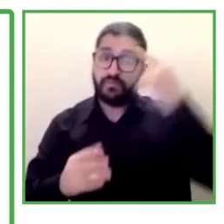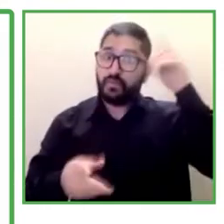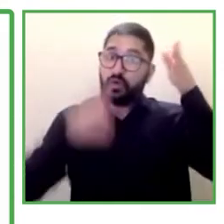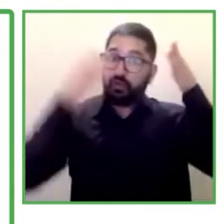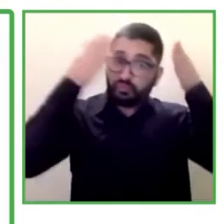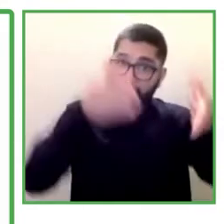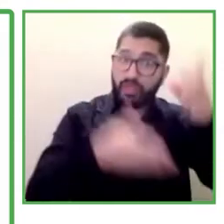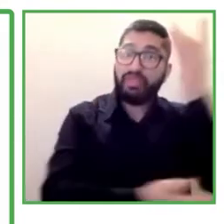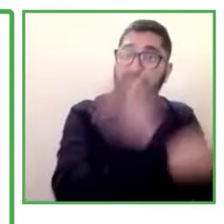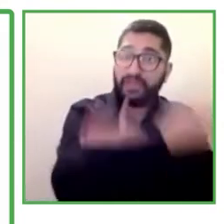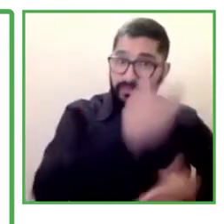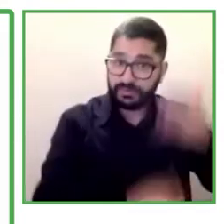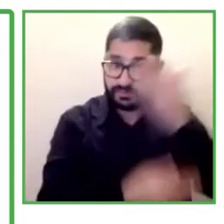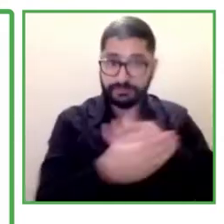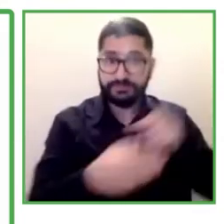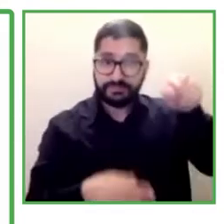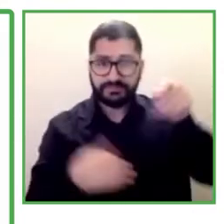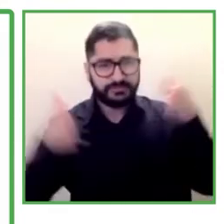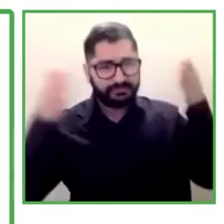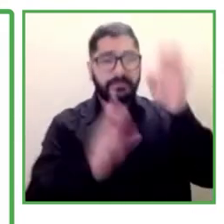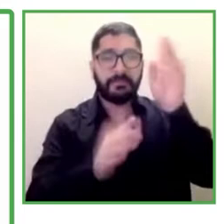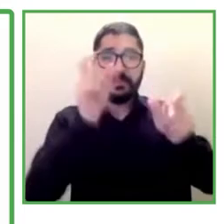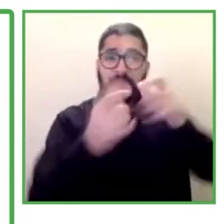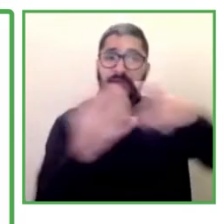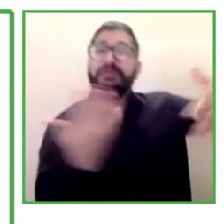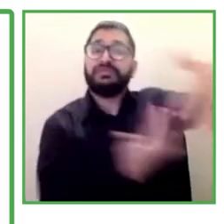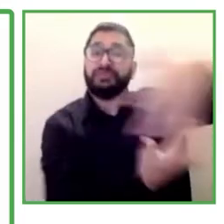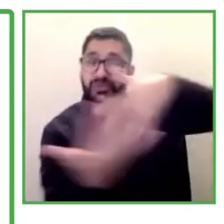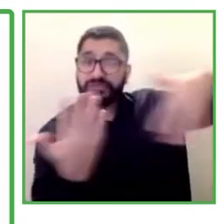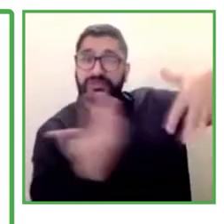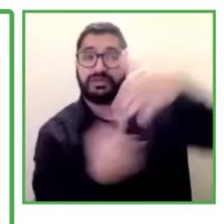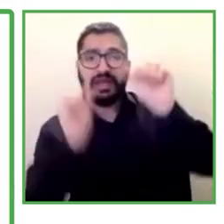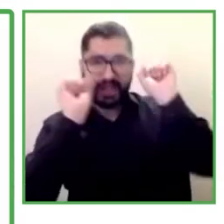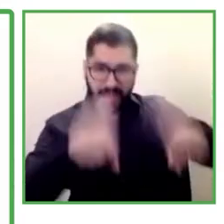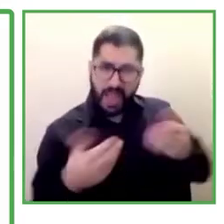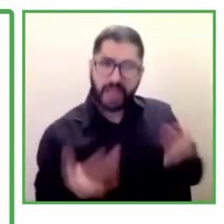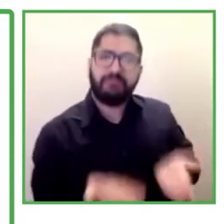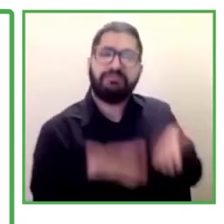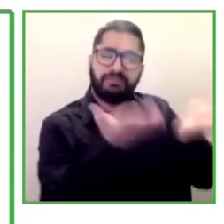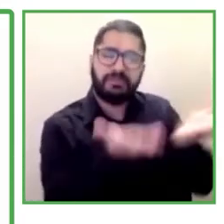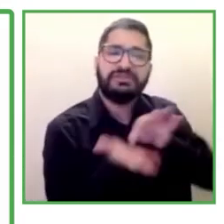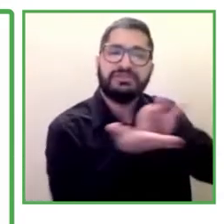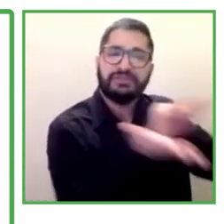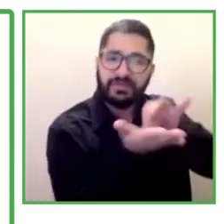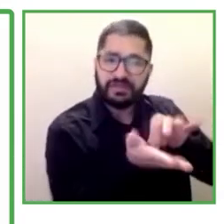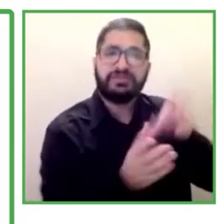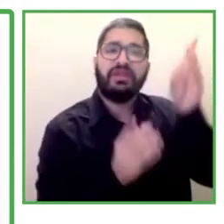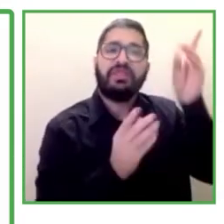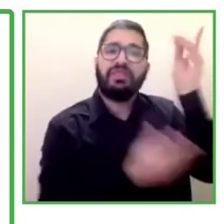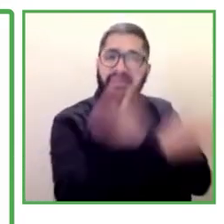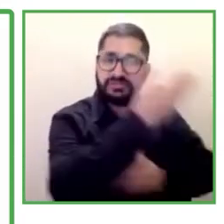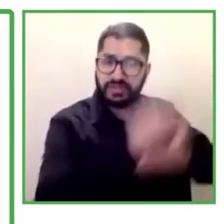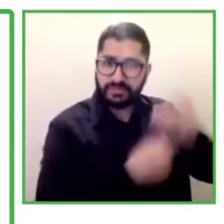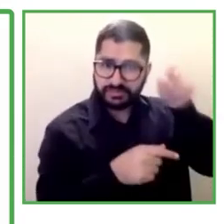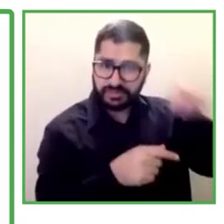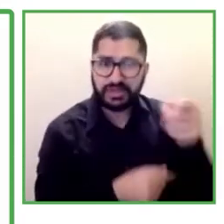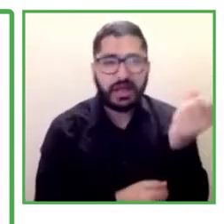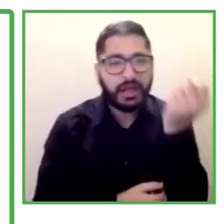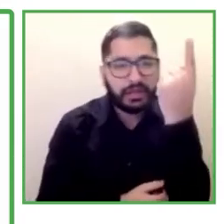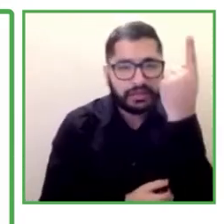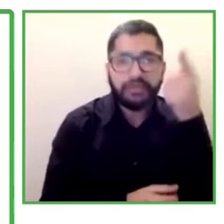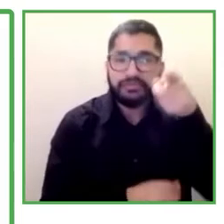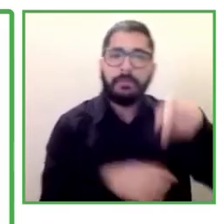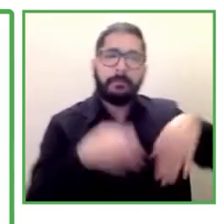las conoce, que entiende sus necesidades y cuáles son las características de esta población. En definitiva, hay